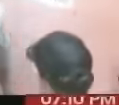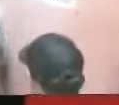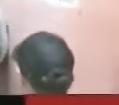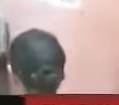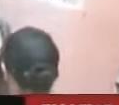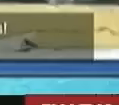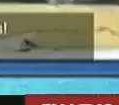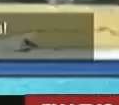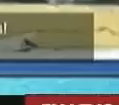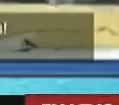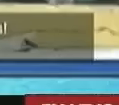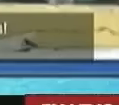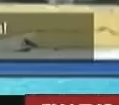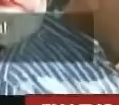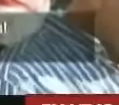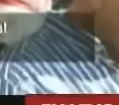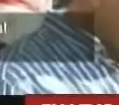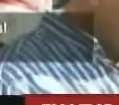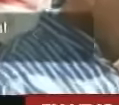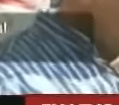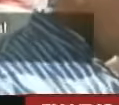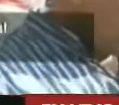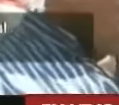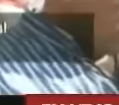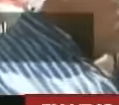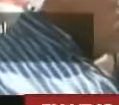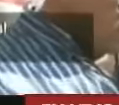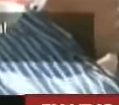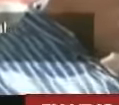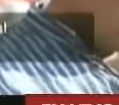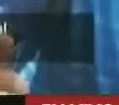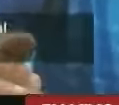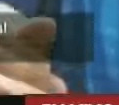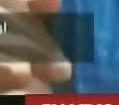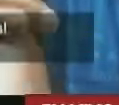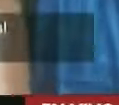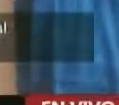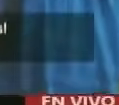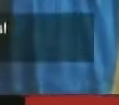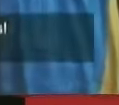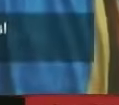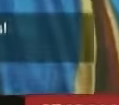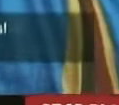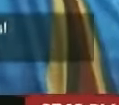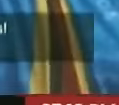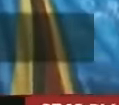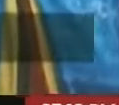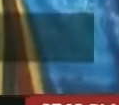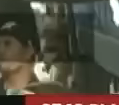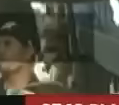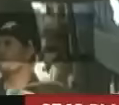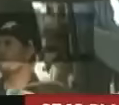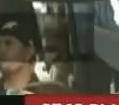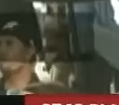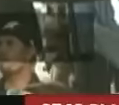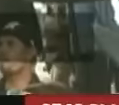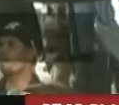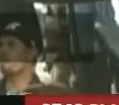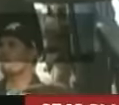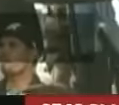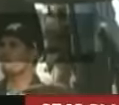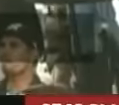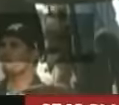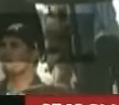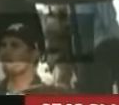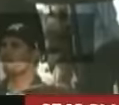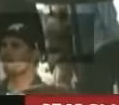criminales. ¡Que vivan las comunas! ¡Que vivan los consejos comunales! ¡Que viva el pueblo empoderado! ¡Que viva la mujer